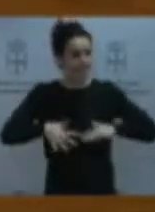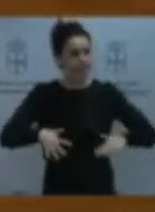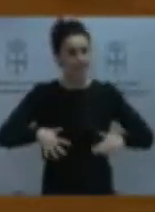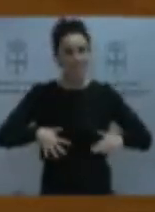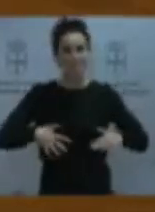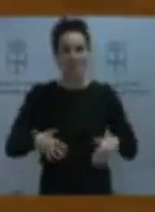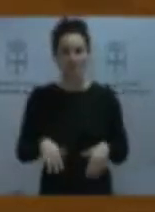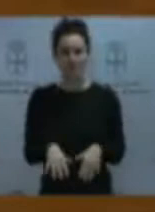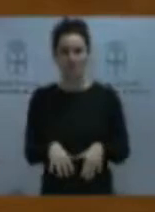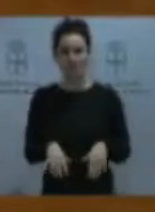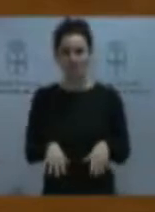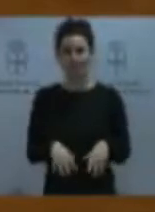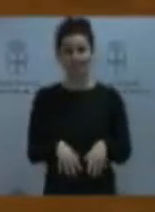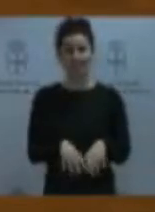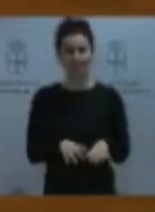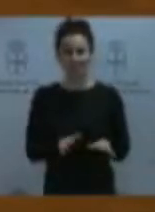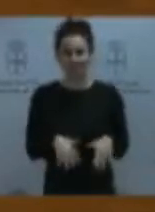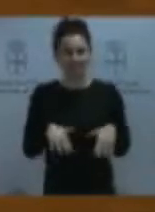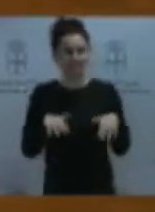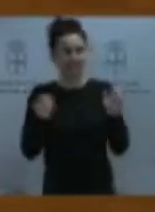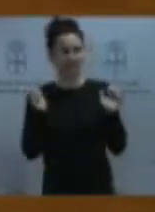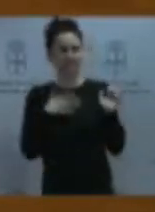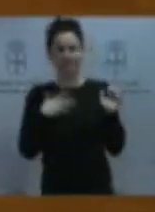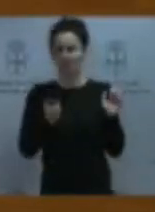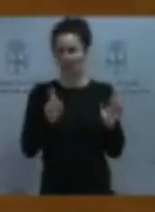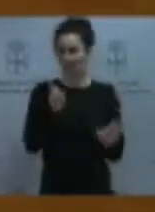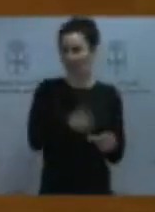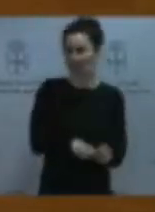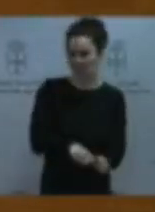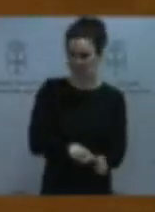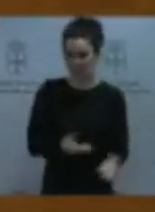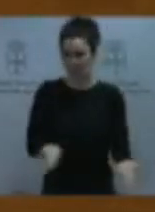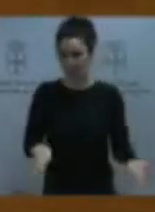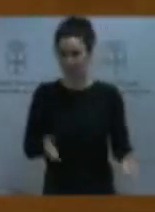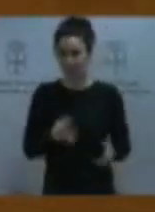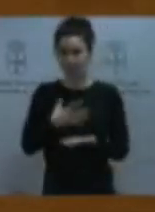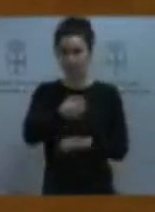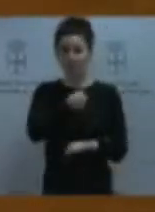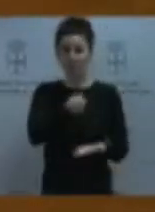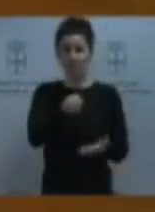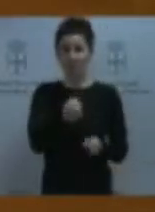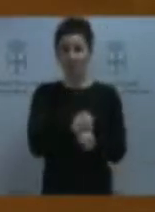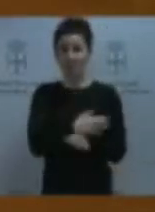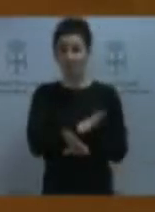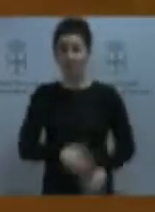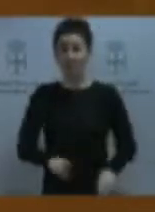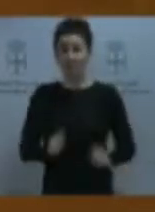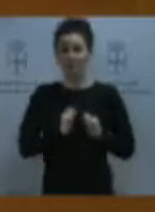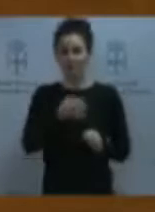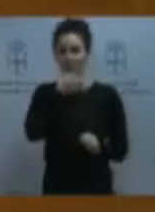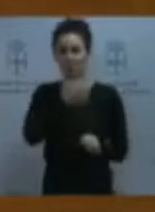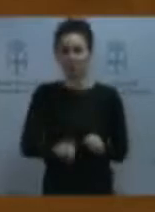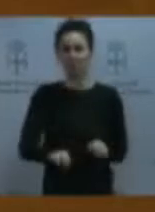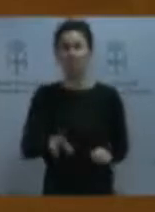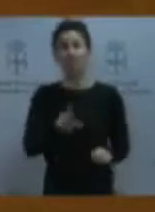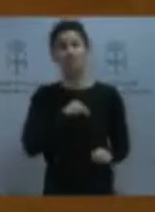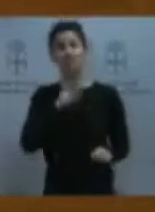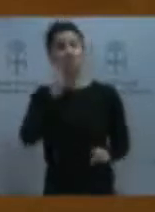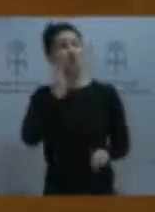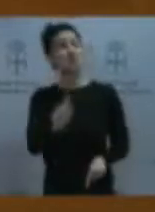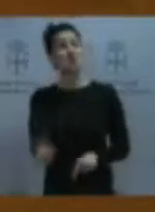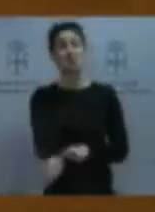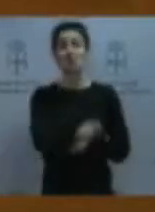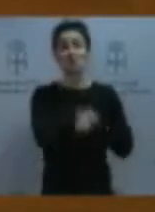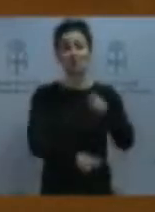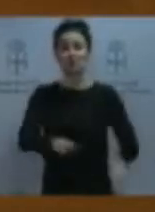aspirante. Y además una bolsa de empleo desincentivadora que no reconoce todos los méritos a la gente que entra, un pacto de